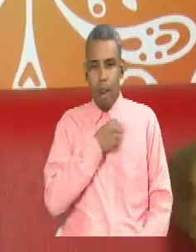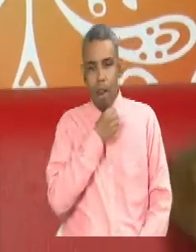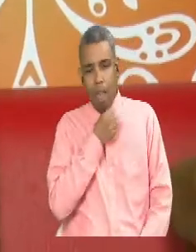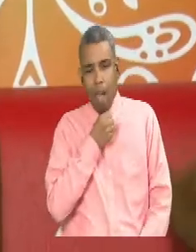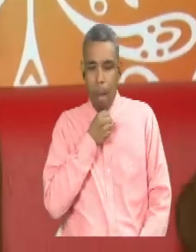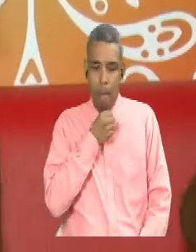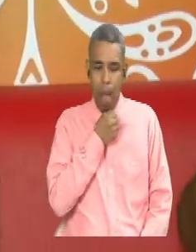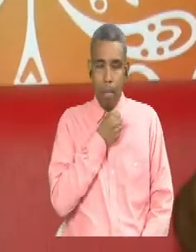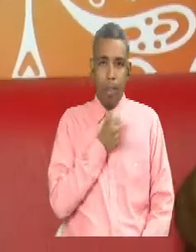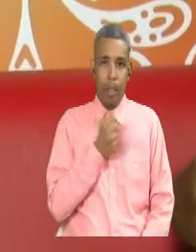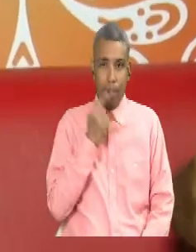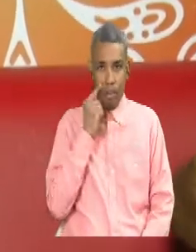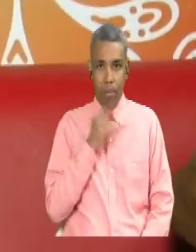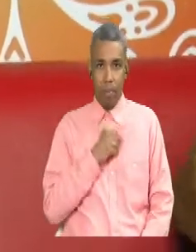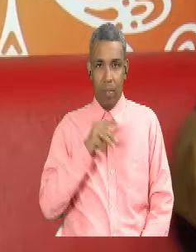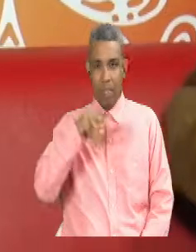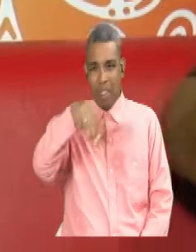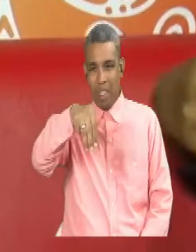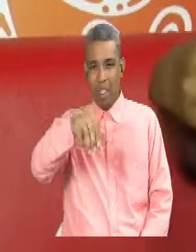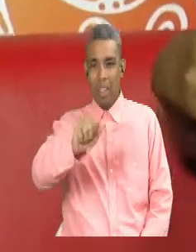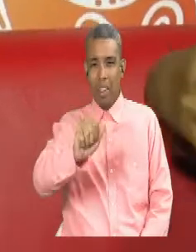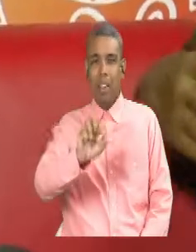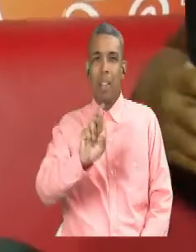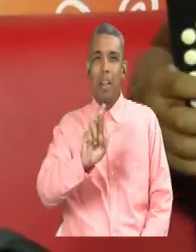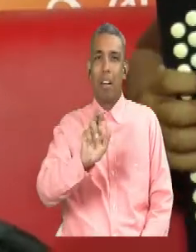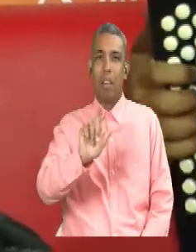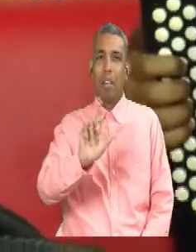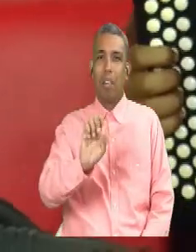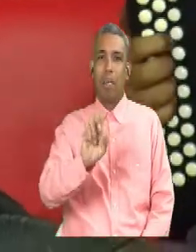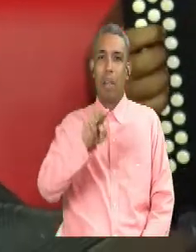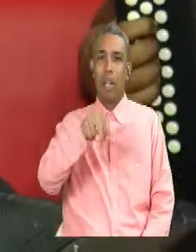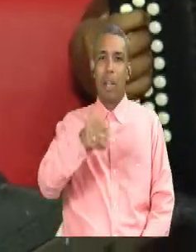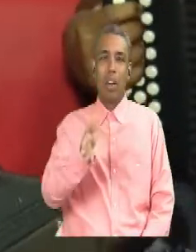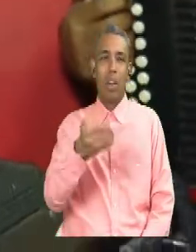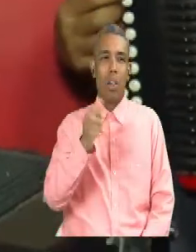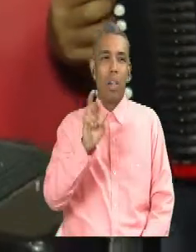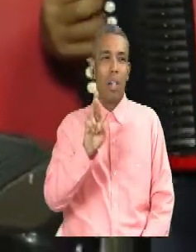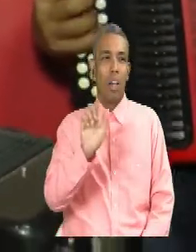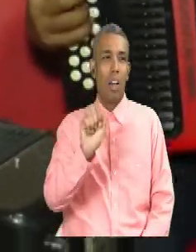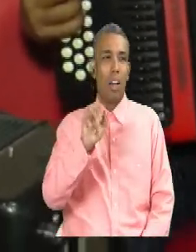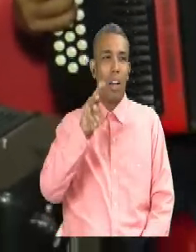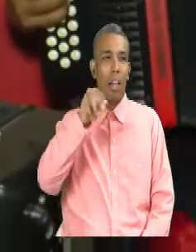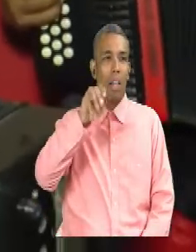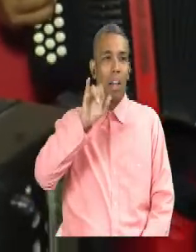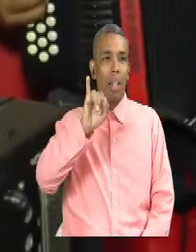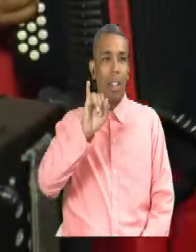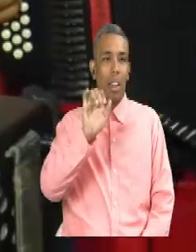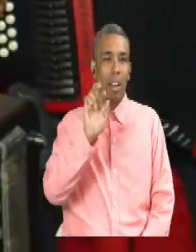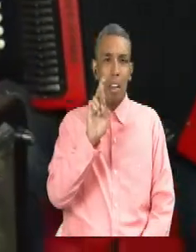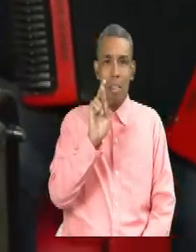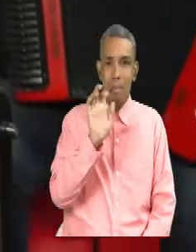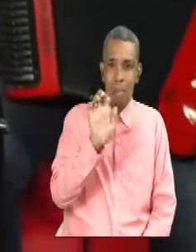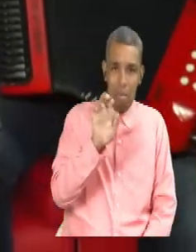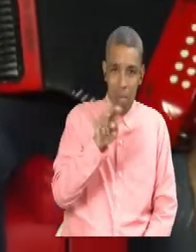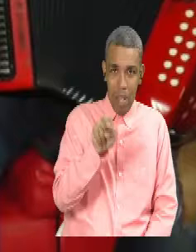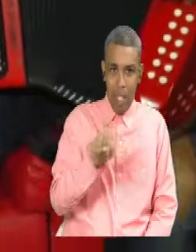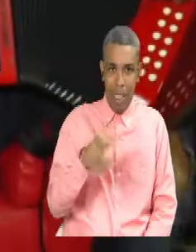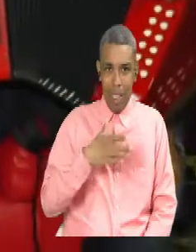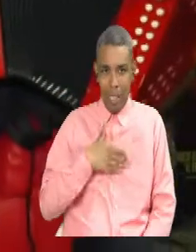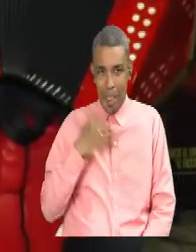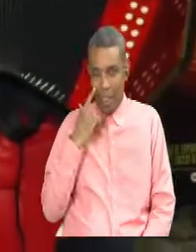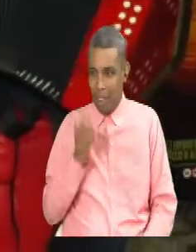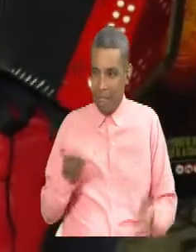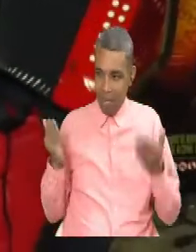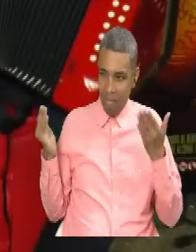es Marlon Ramírez y Gerson Ardila. Hola Marlon, bienvenido a nuestro programa. Hola Kiara, el saludo para ti y para todos los